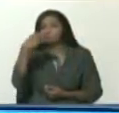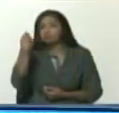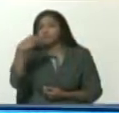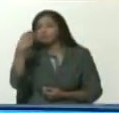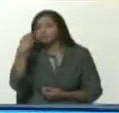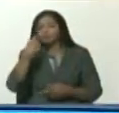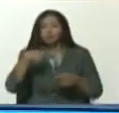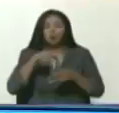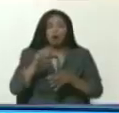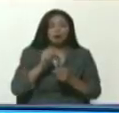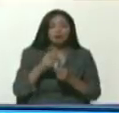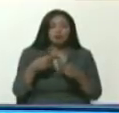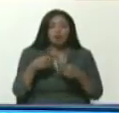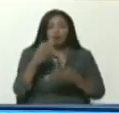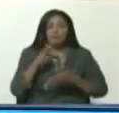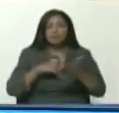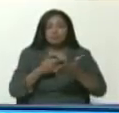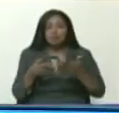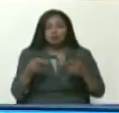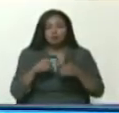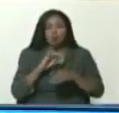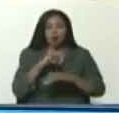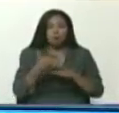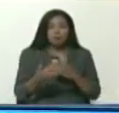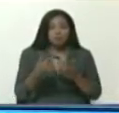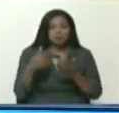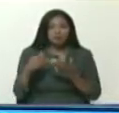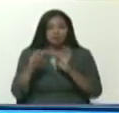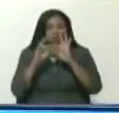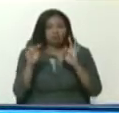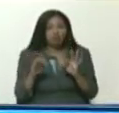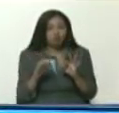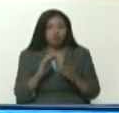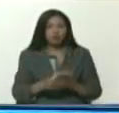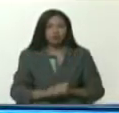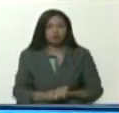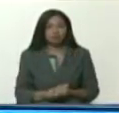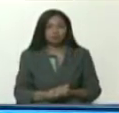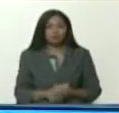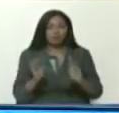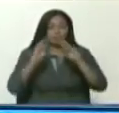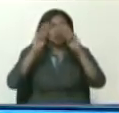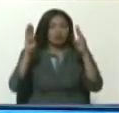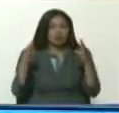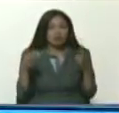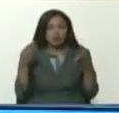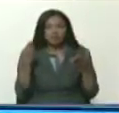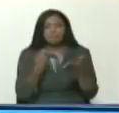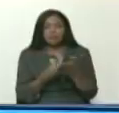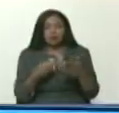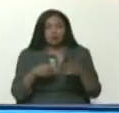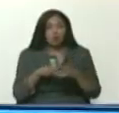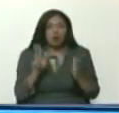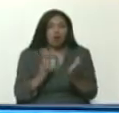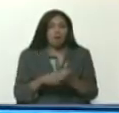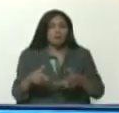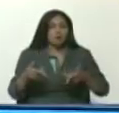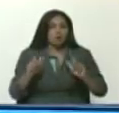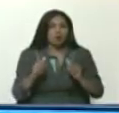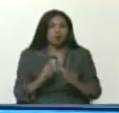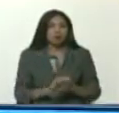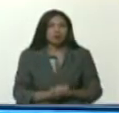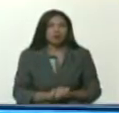para la adquisición del inventario nacional a través de diversas formas de modalidad de pago, aprobado los